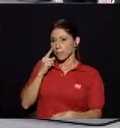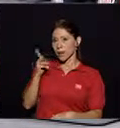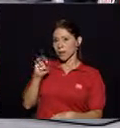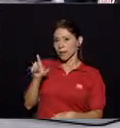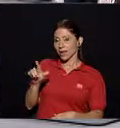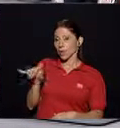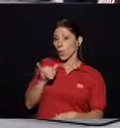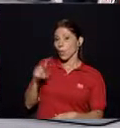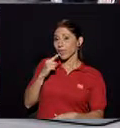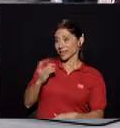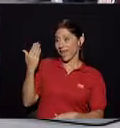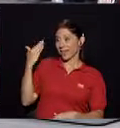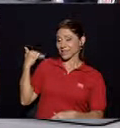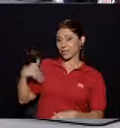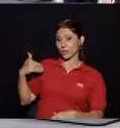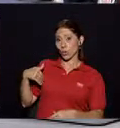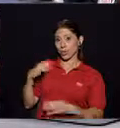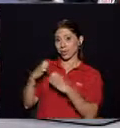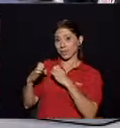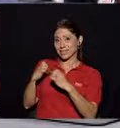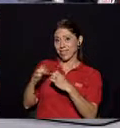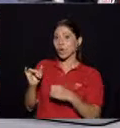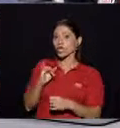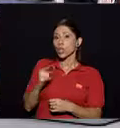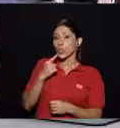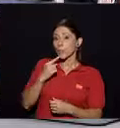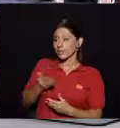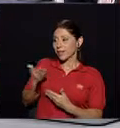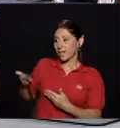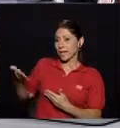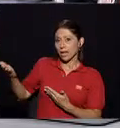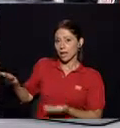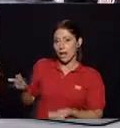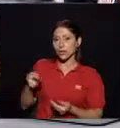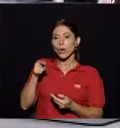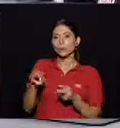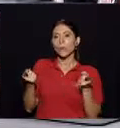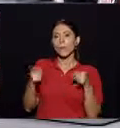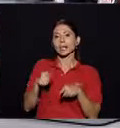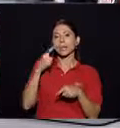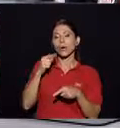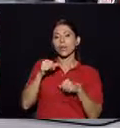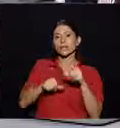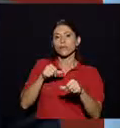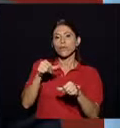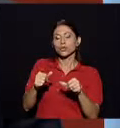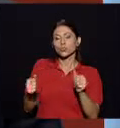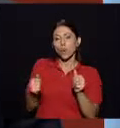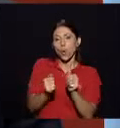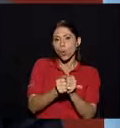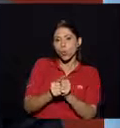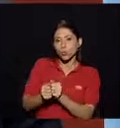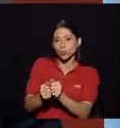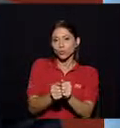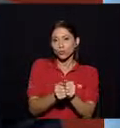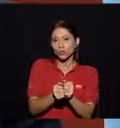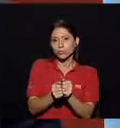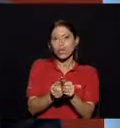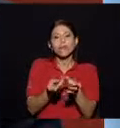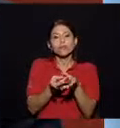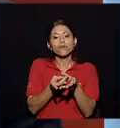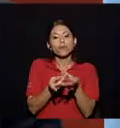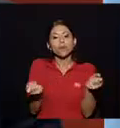entrevistado y comentaban Natalia y Leonardo, esto pasa por esfuerzos conjuntos. Es decir, resolver el tema del